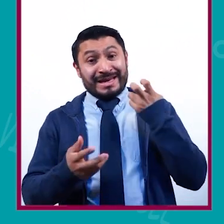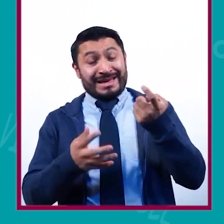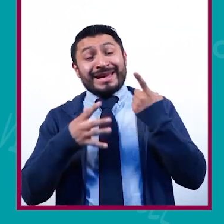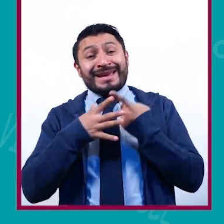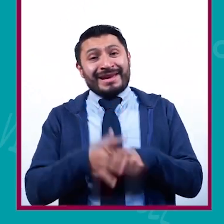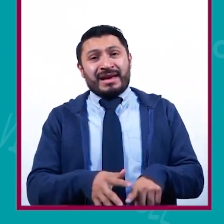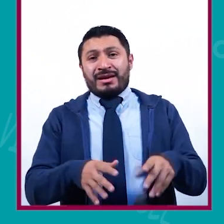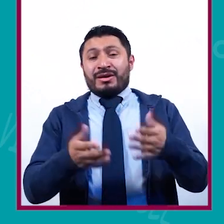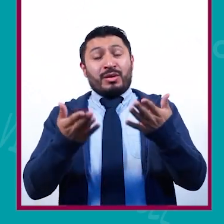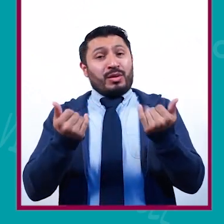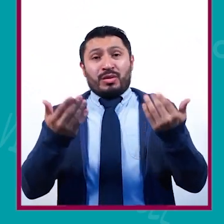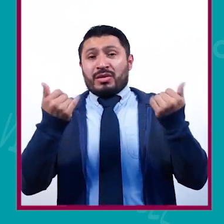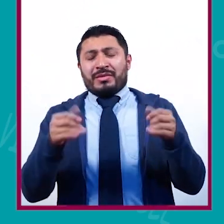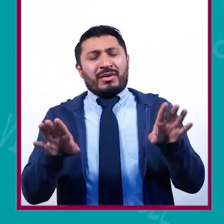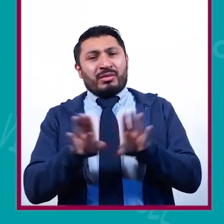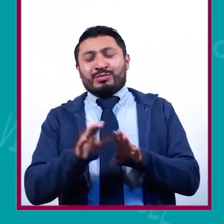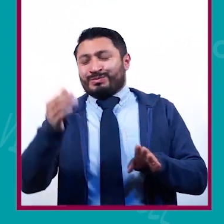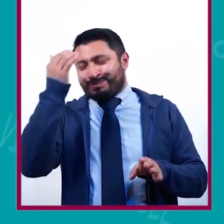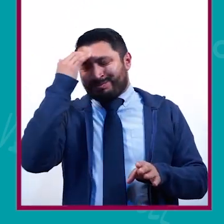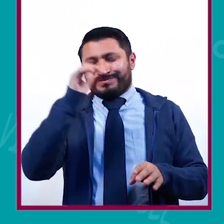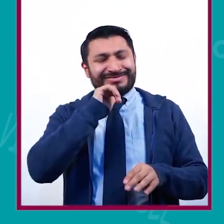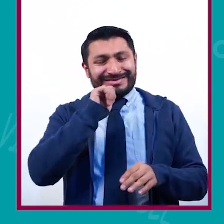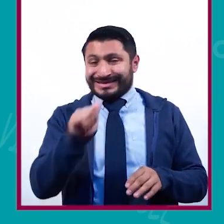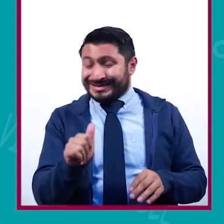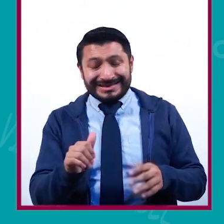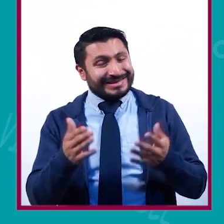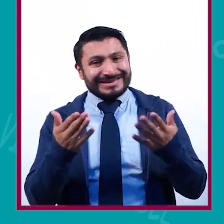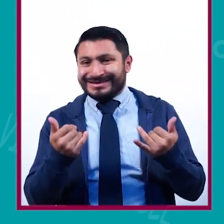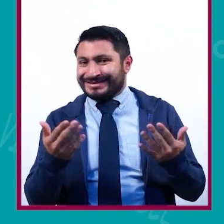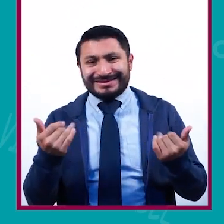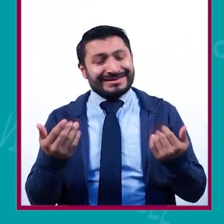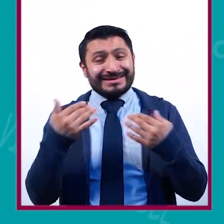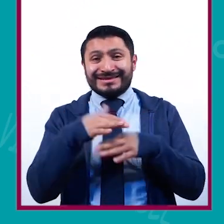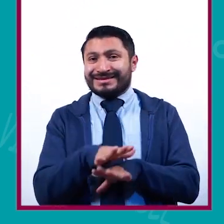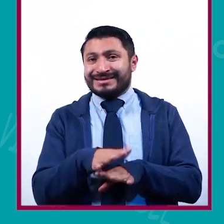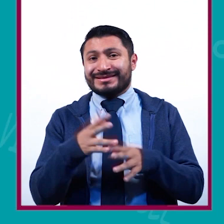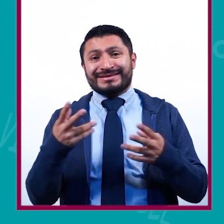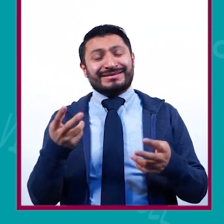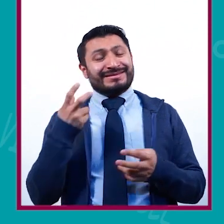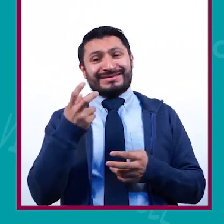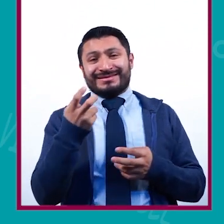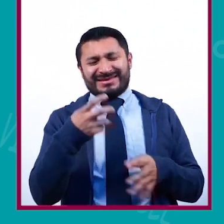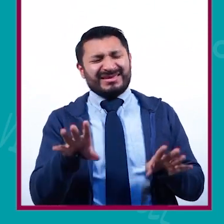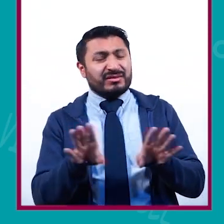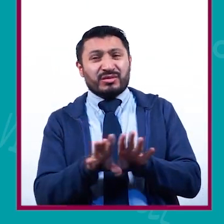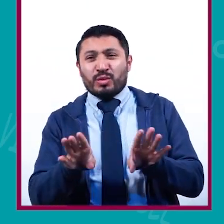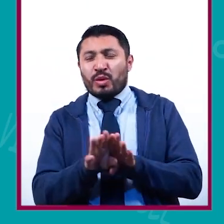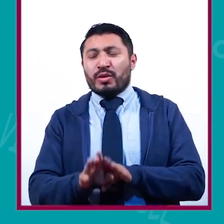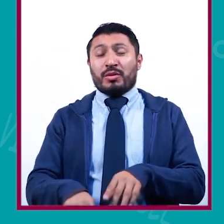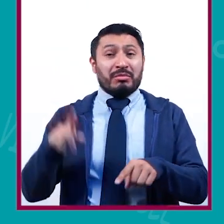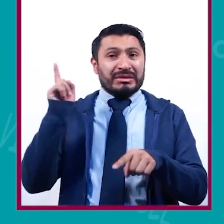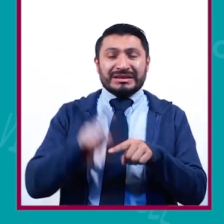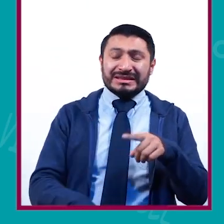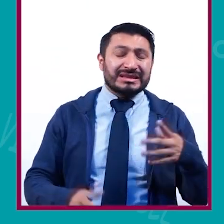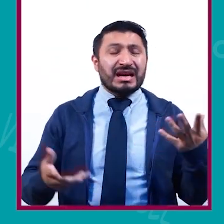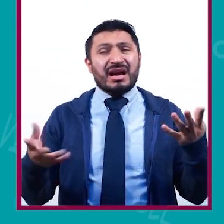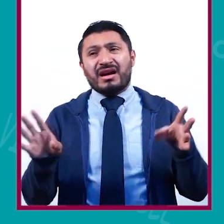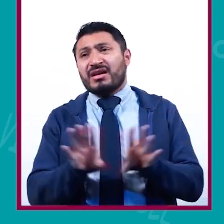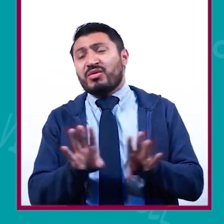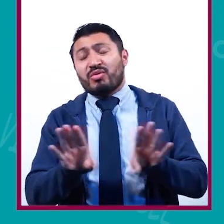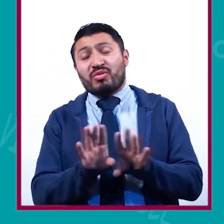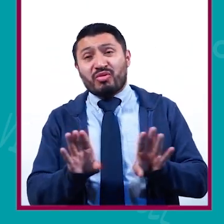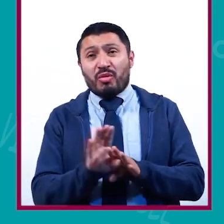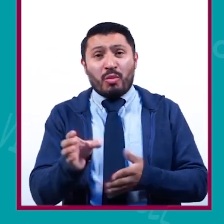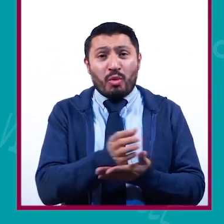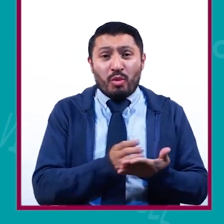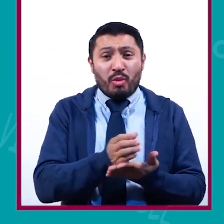primera, cuando esto comenzó y no se tenía conciencia, no se tenía un conocimiento acerca de cómo combatirla,